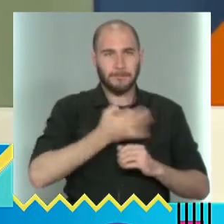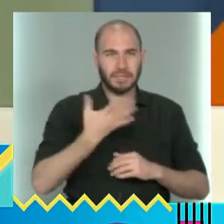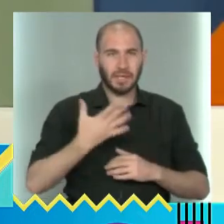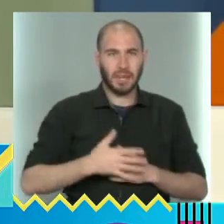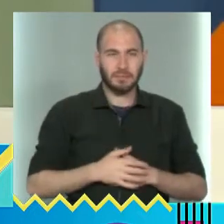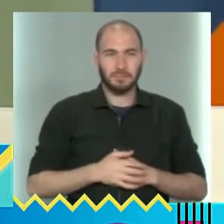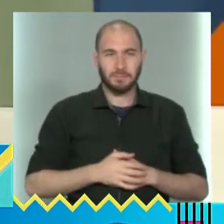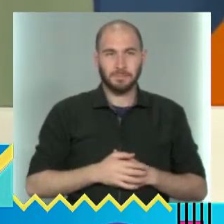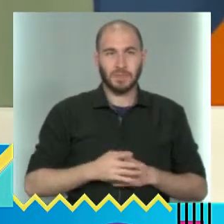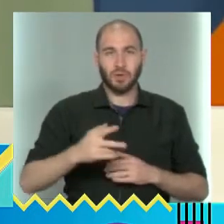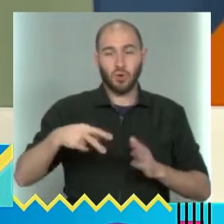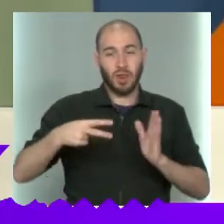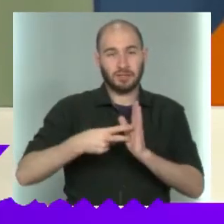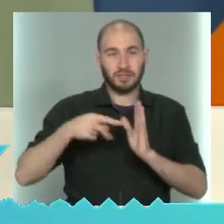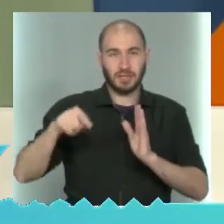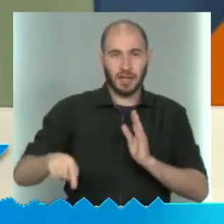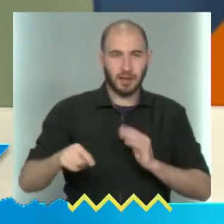particularidades, en especial en Siria